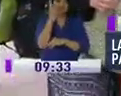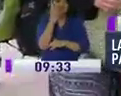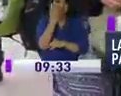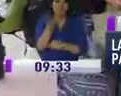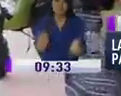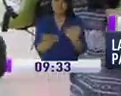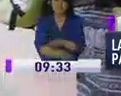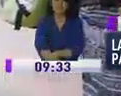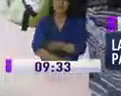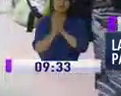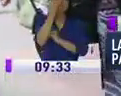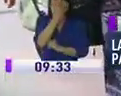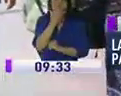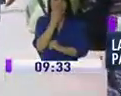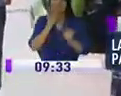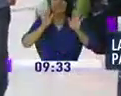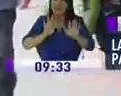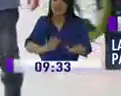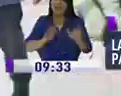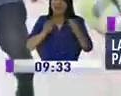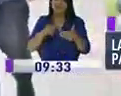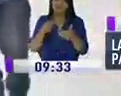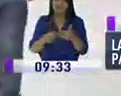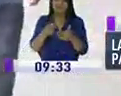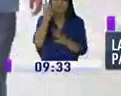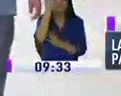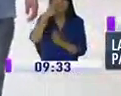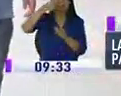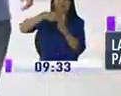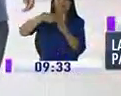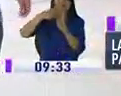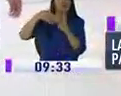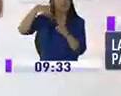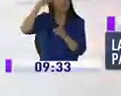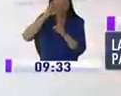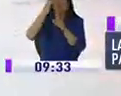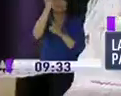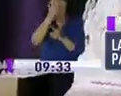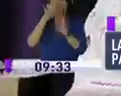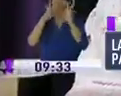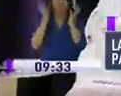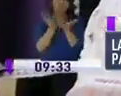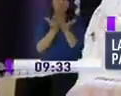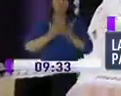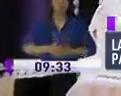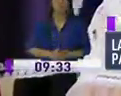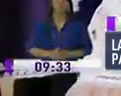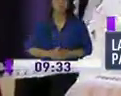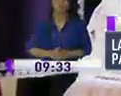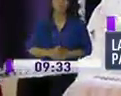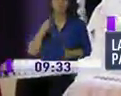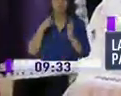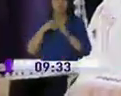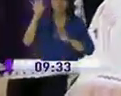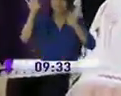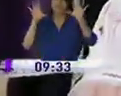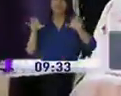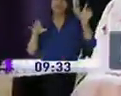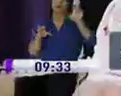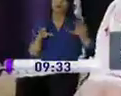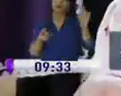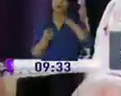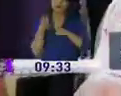de Otavalo, como parte de una serie de los 13 mercados exóticos del planeta. Los días de feria son casi de lunes a